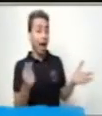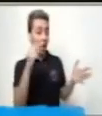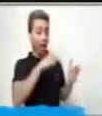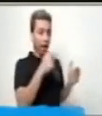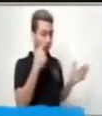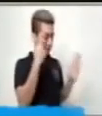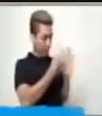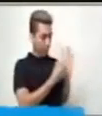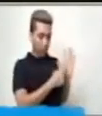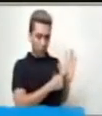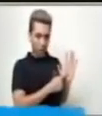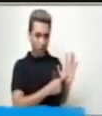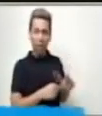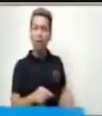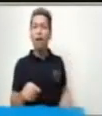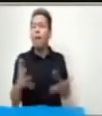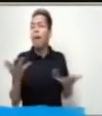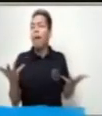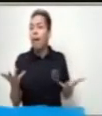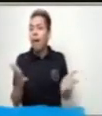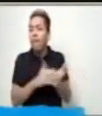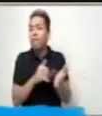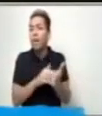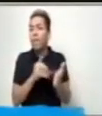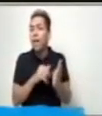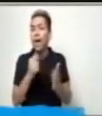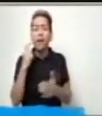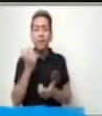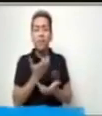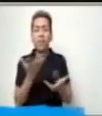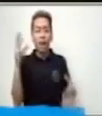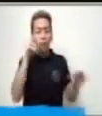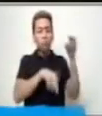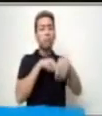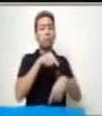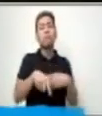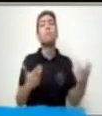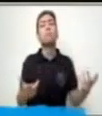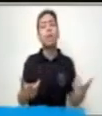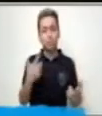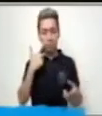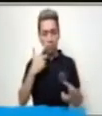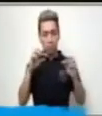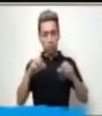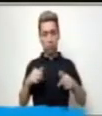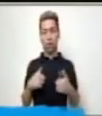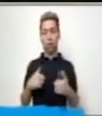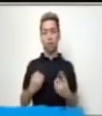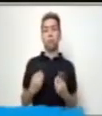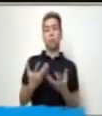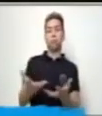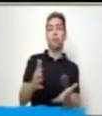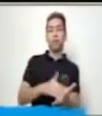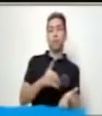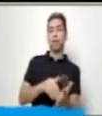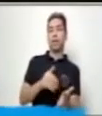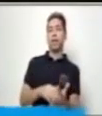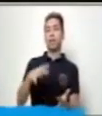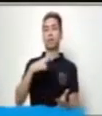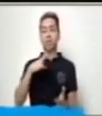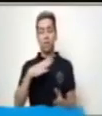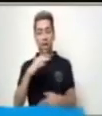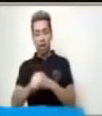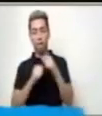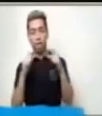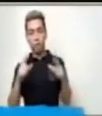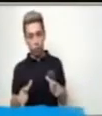tienda escolar? Los que están vendiendo tienen frutas. La fruta es muy